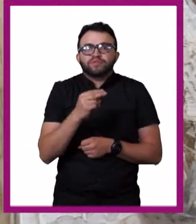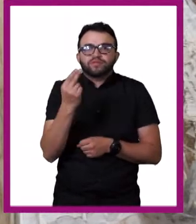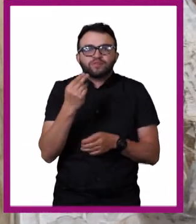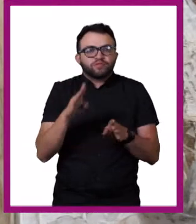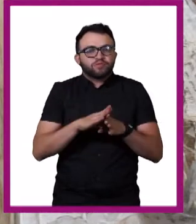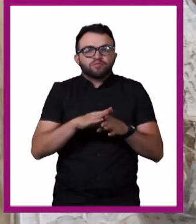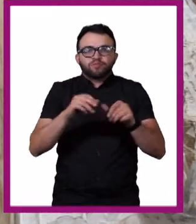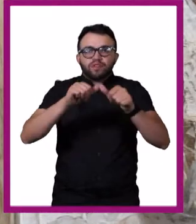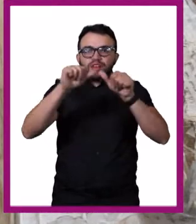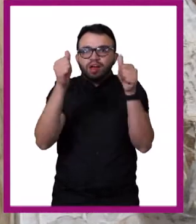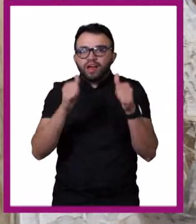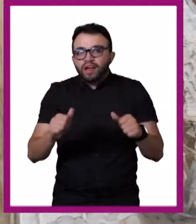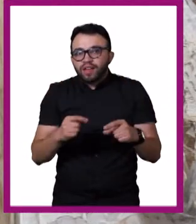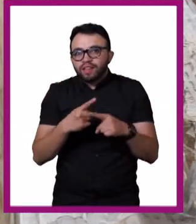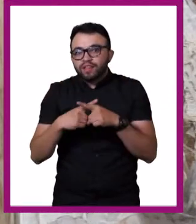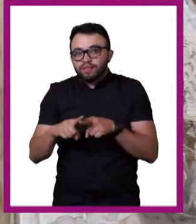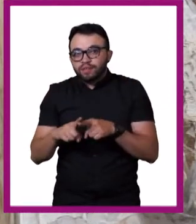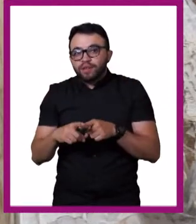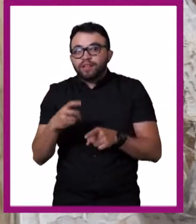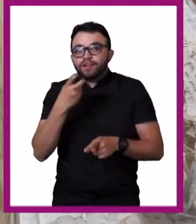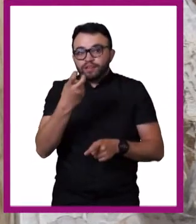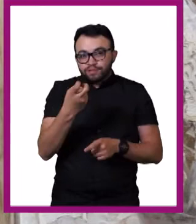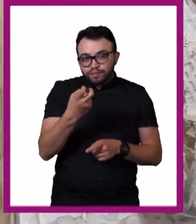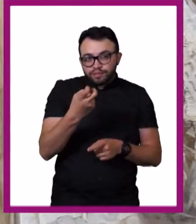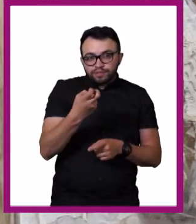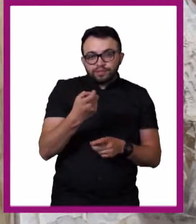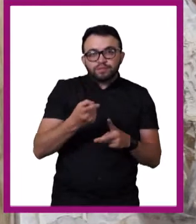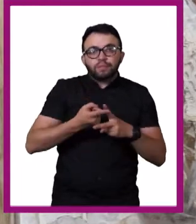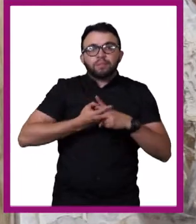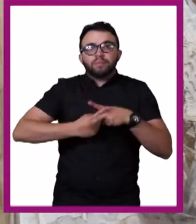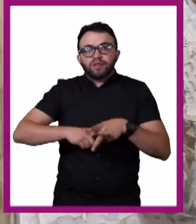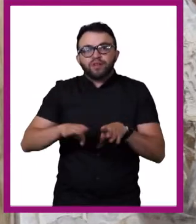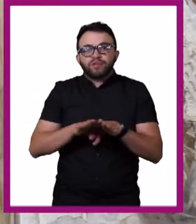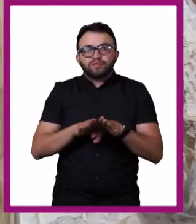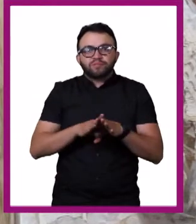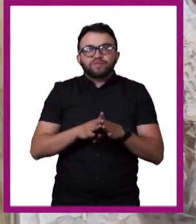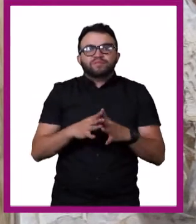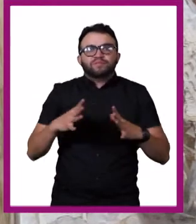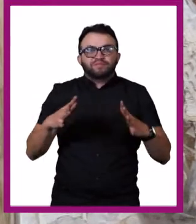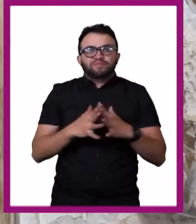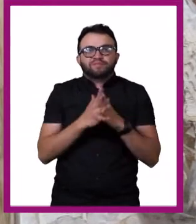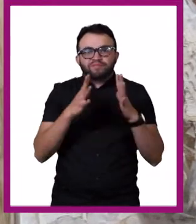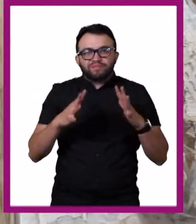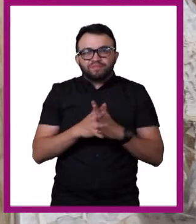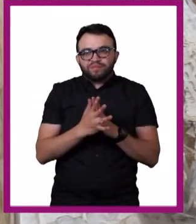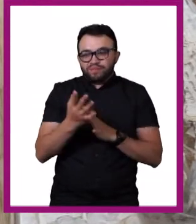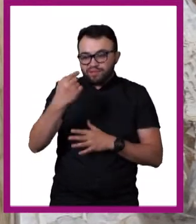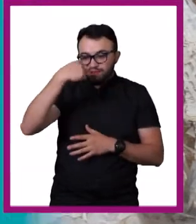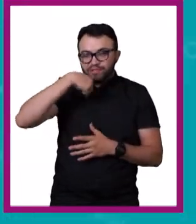sentido de la obra de arte. Y ahí es donde empieza una lucha interior más poderosa.